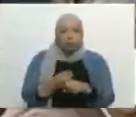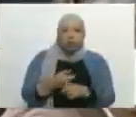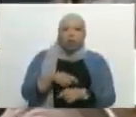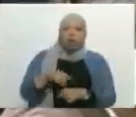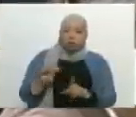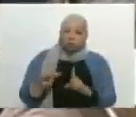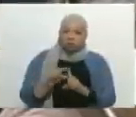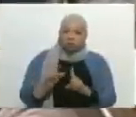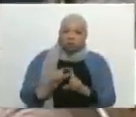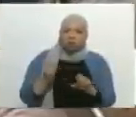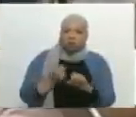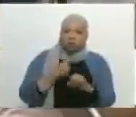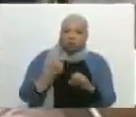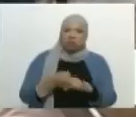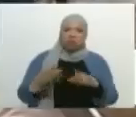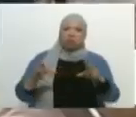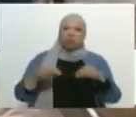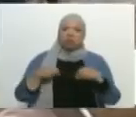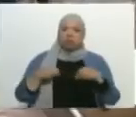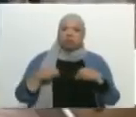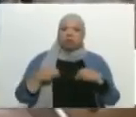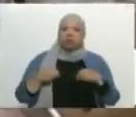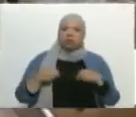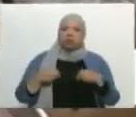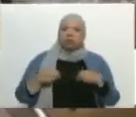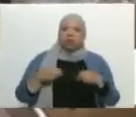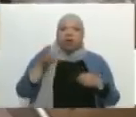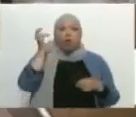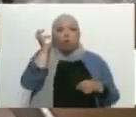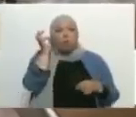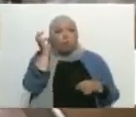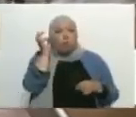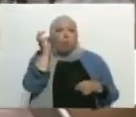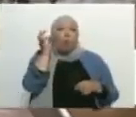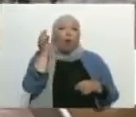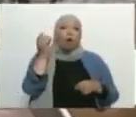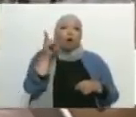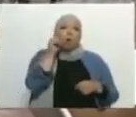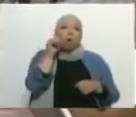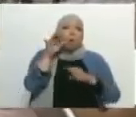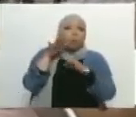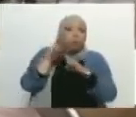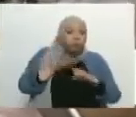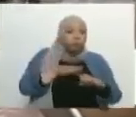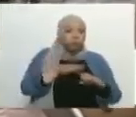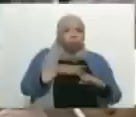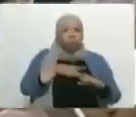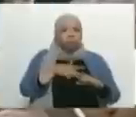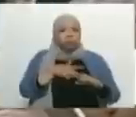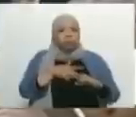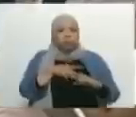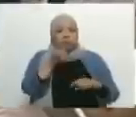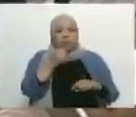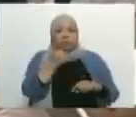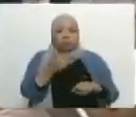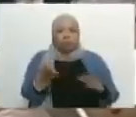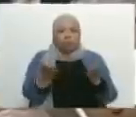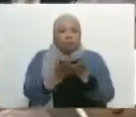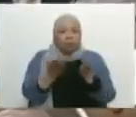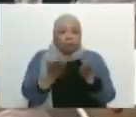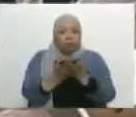palabra, ha sido no solo sexismo, no solo machismo y patriarcado, es que son clases